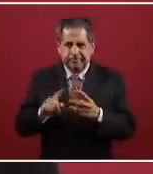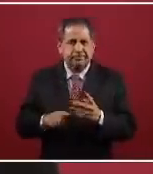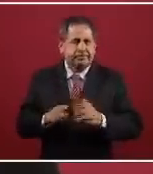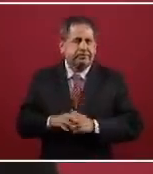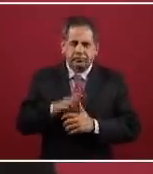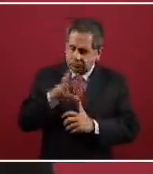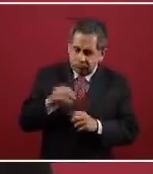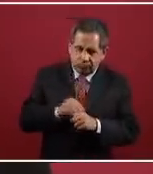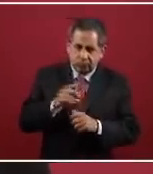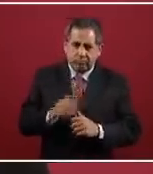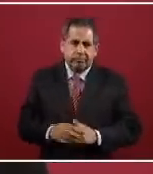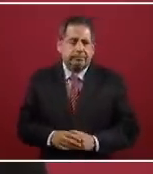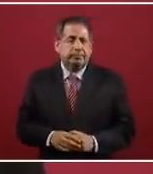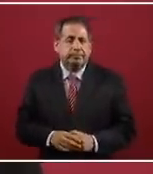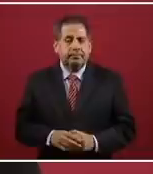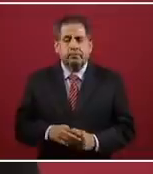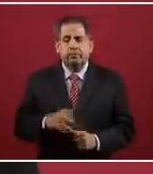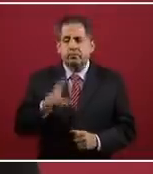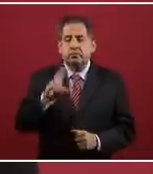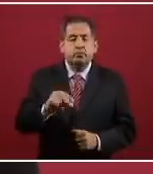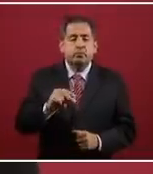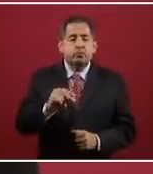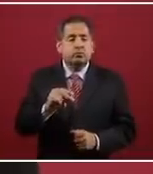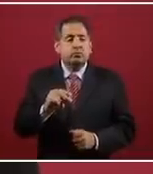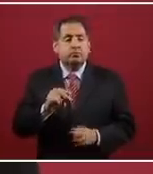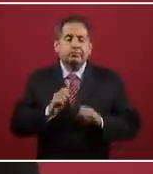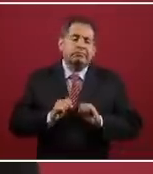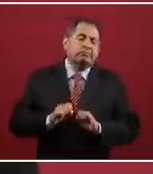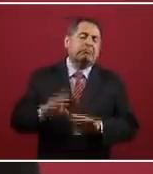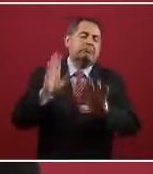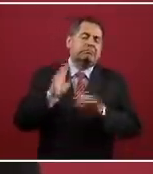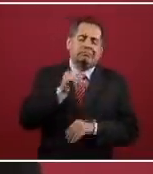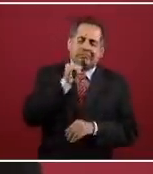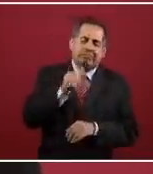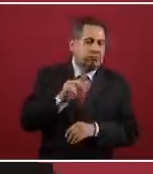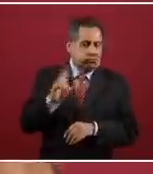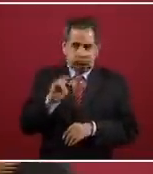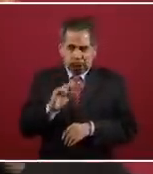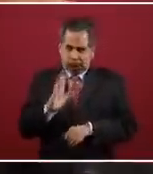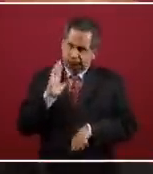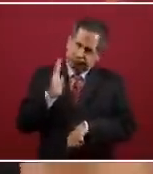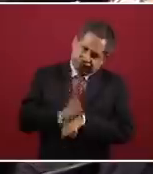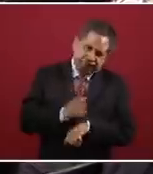absolutamente todo. No hay impunidad, pero sí quiero